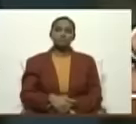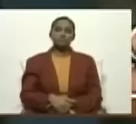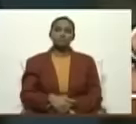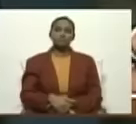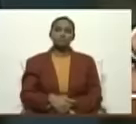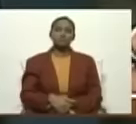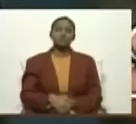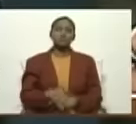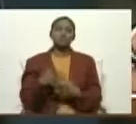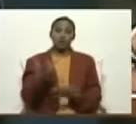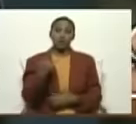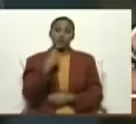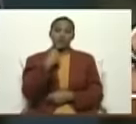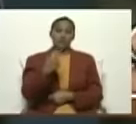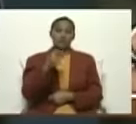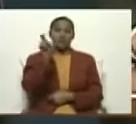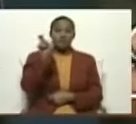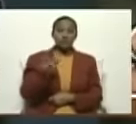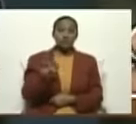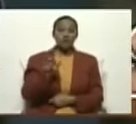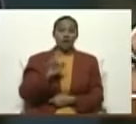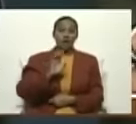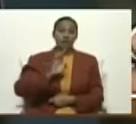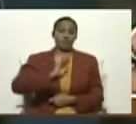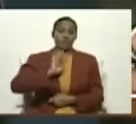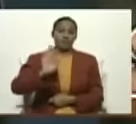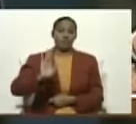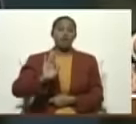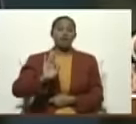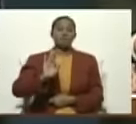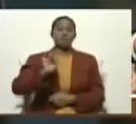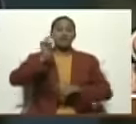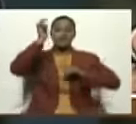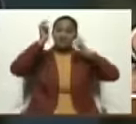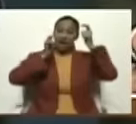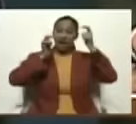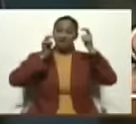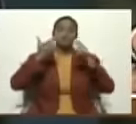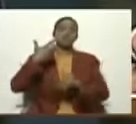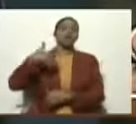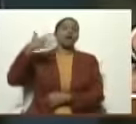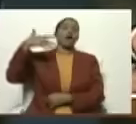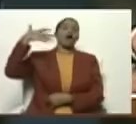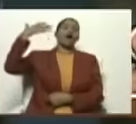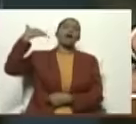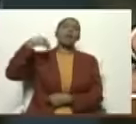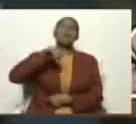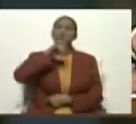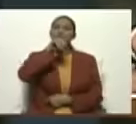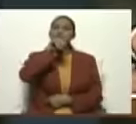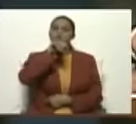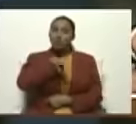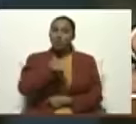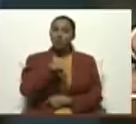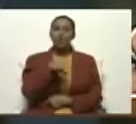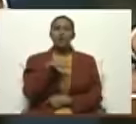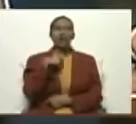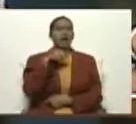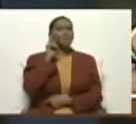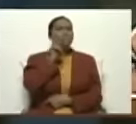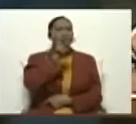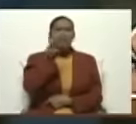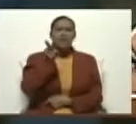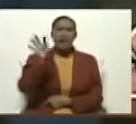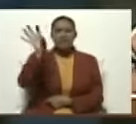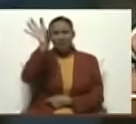dijo el propio presidente comandante Hugo Chávez, cuando lo veía esas masacres que